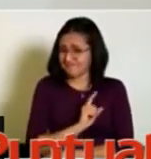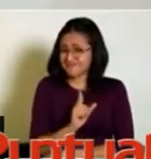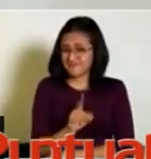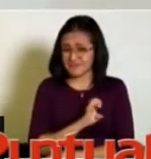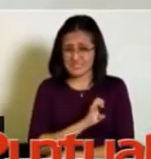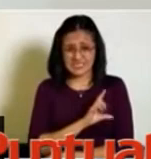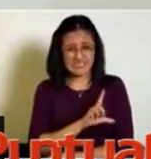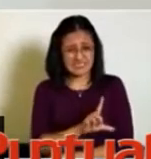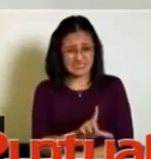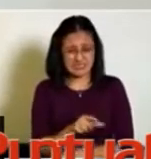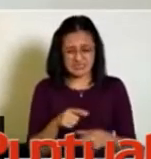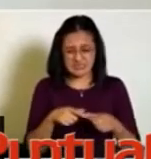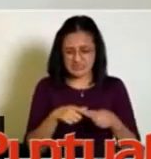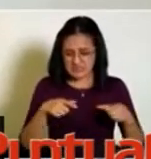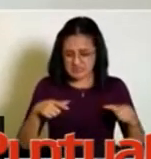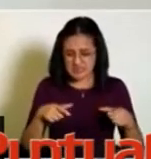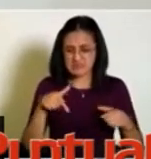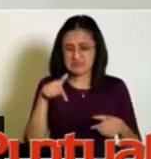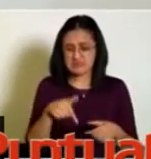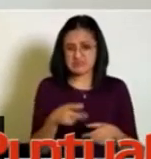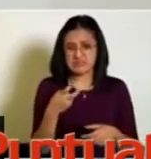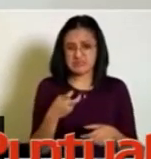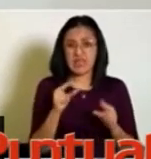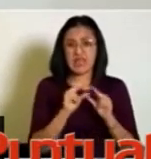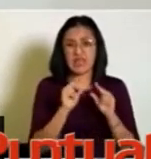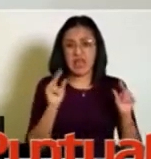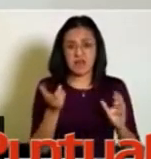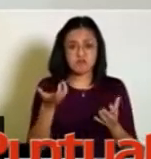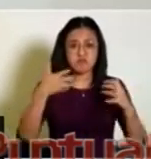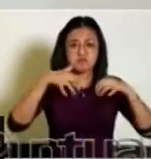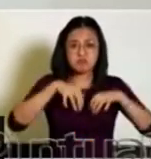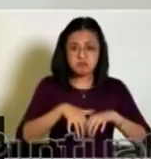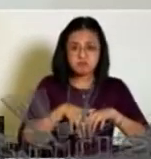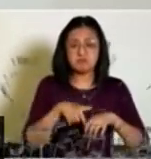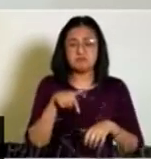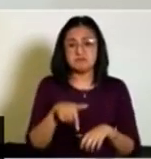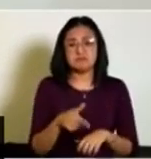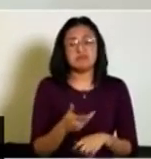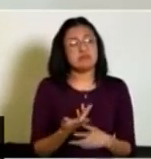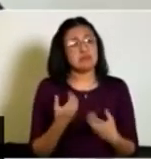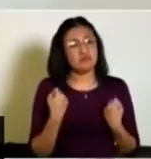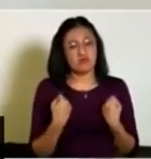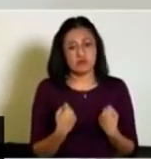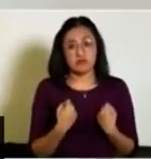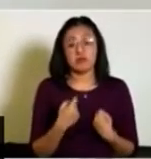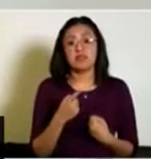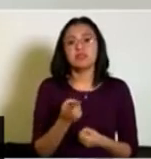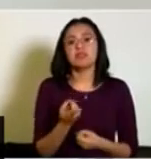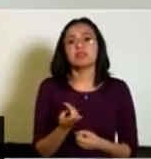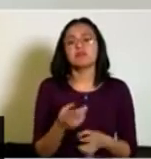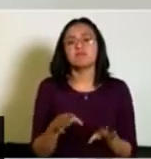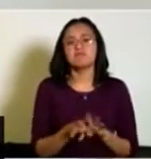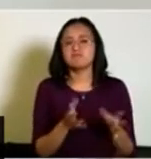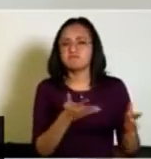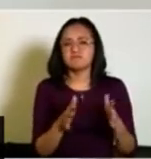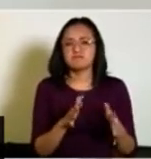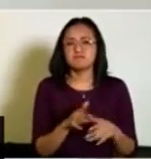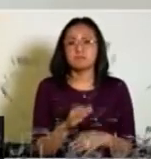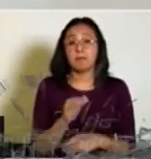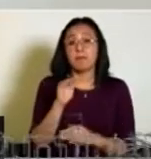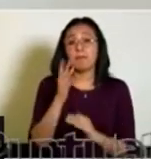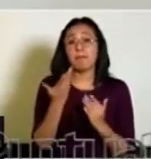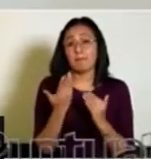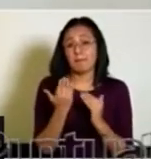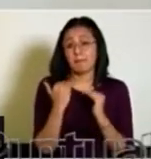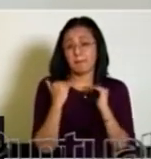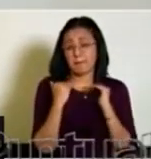con sensores de temperatura, con hielo seco. La vacuna tiene que estar en un promedio de menos